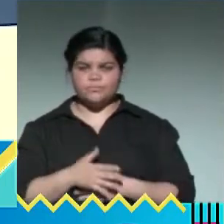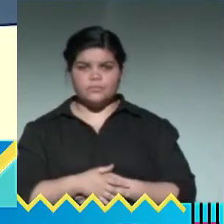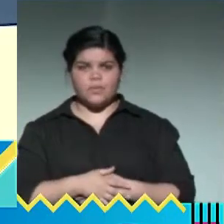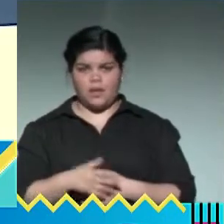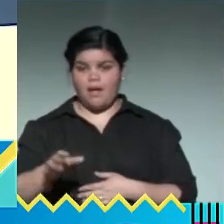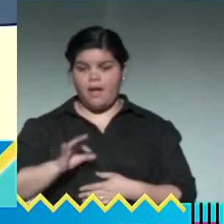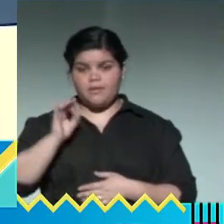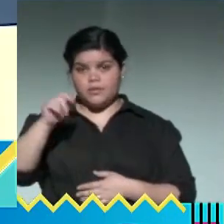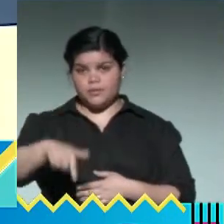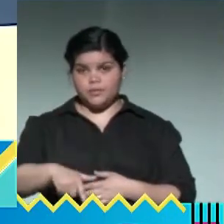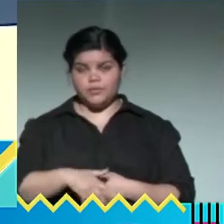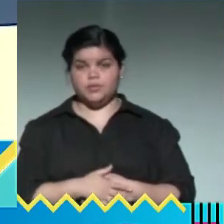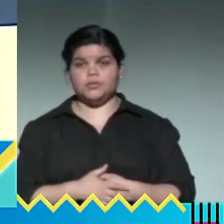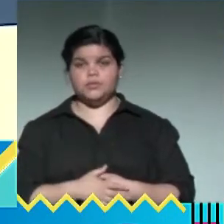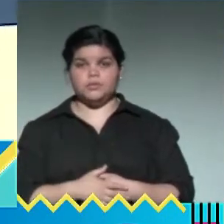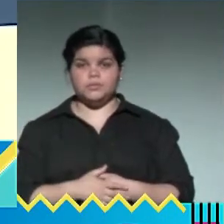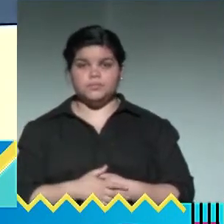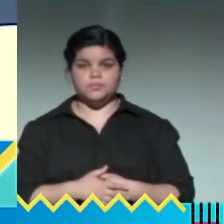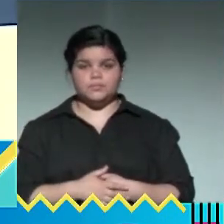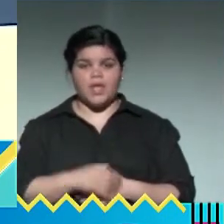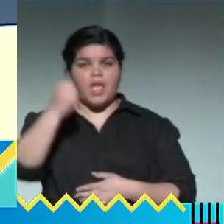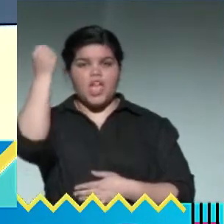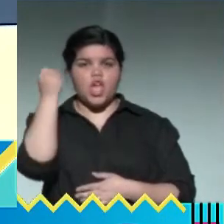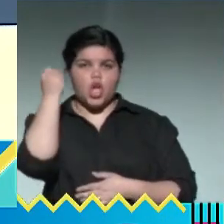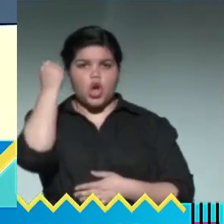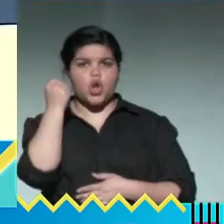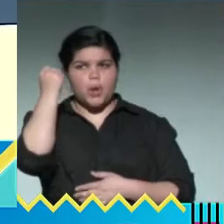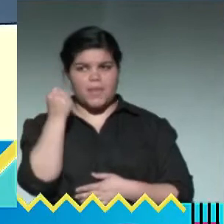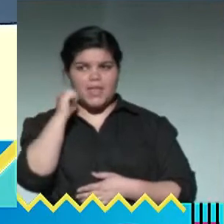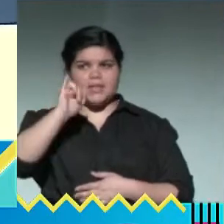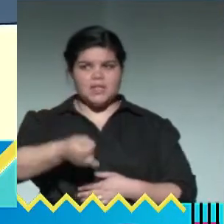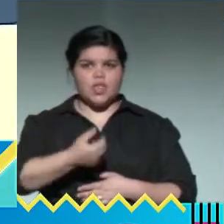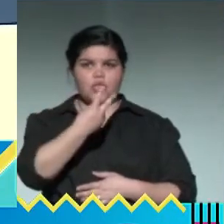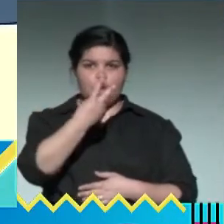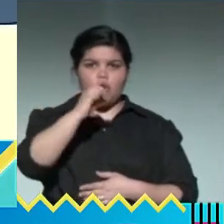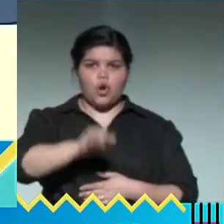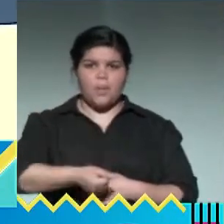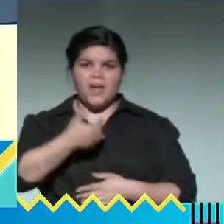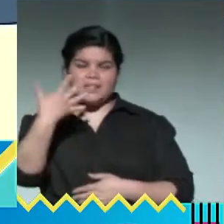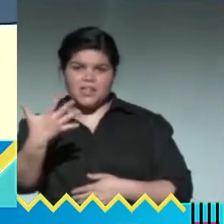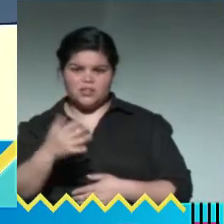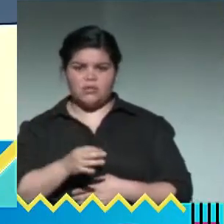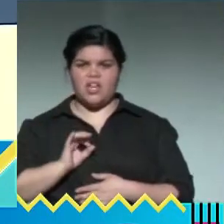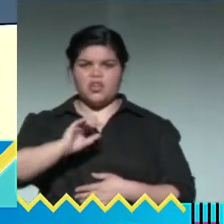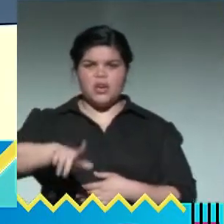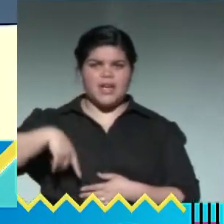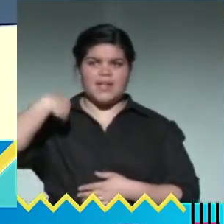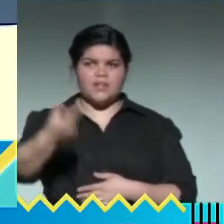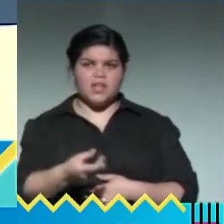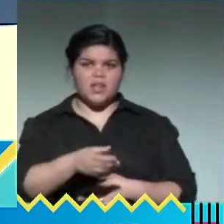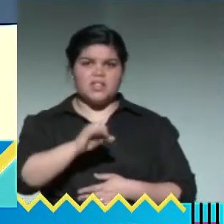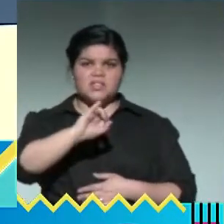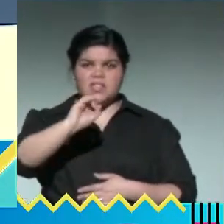año vamos a caer, la economía va a ser menor, un 2,5%, y el año que viene un 0,5%, y se ha como pasado por